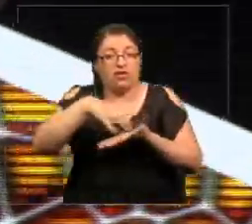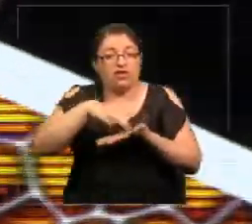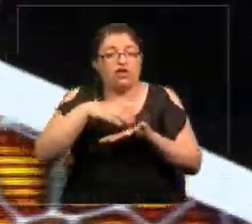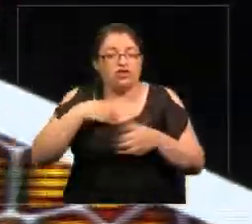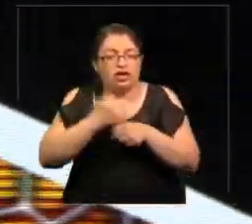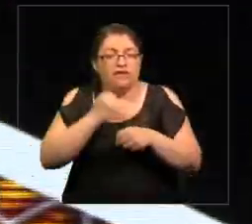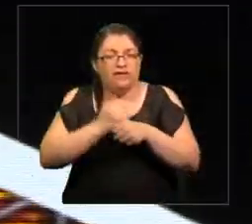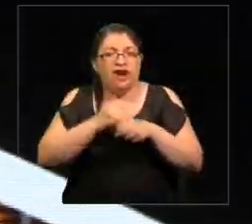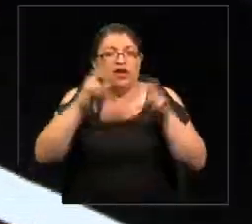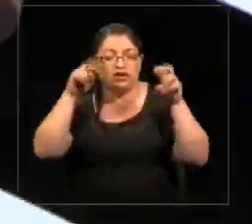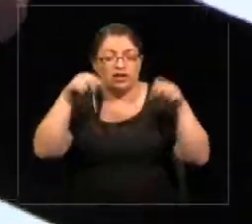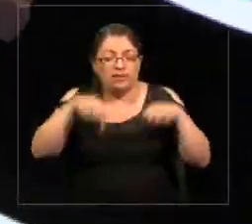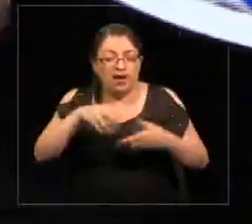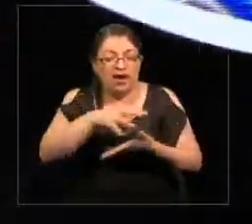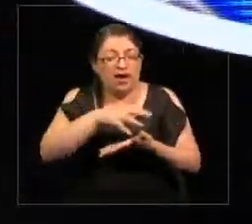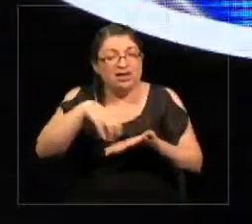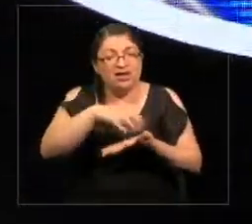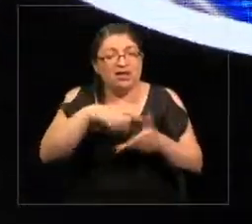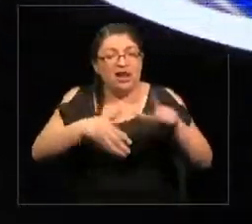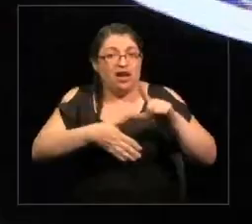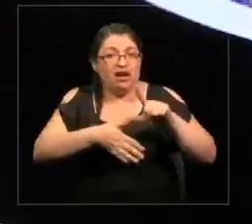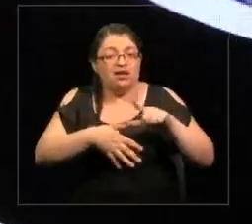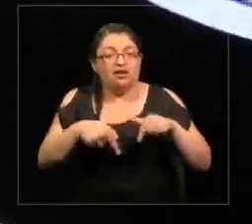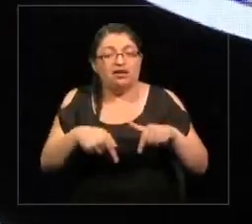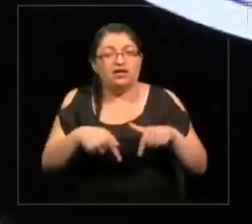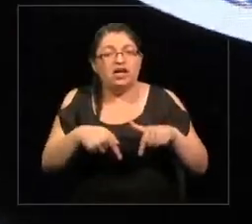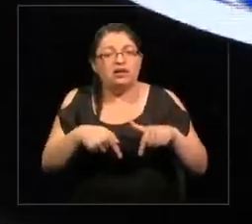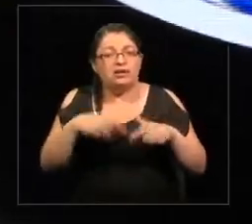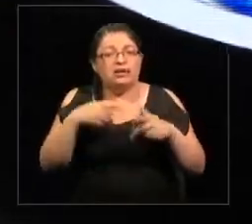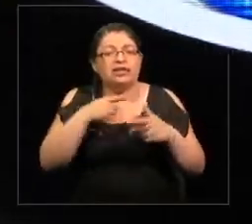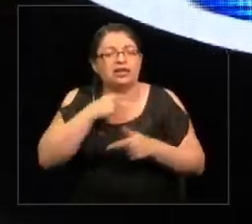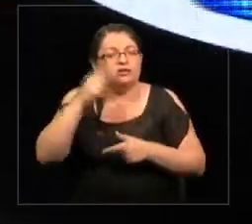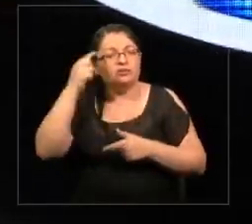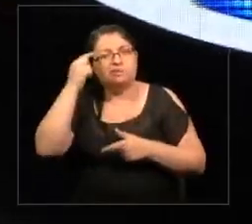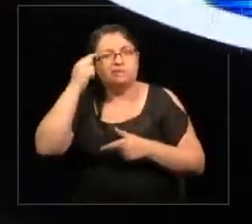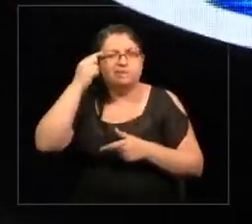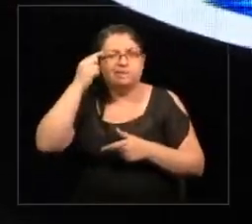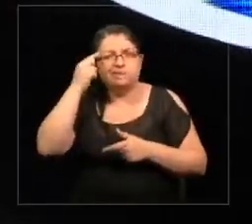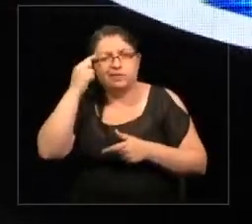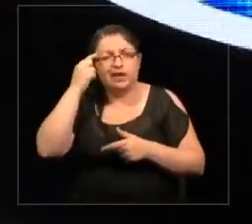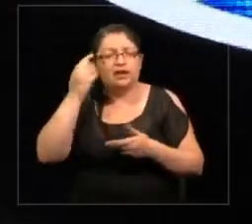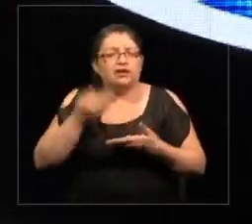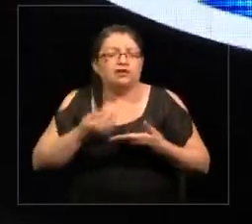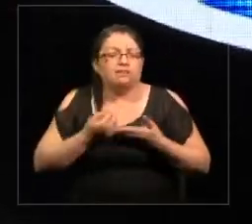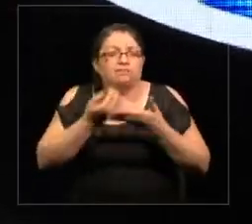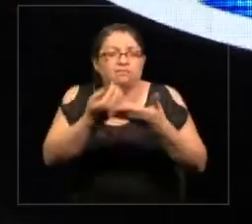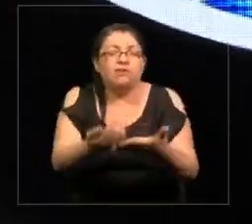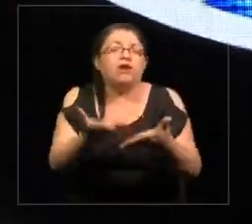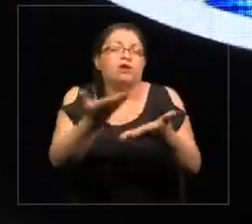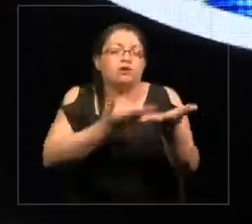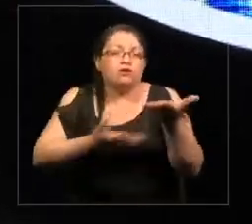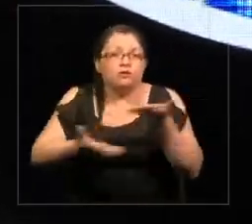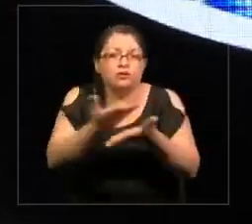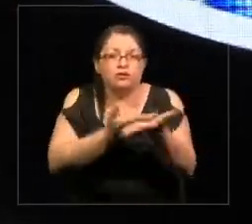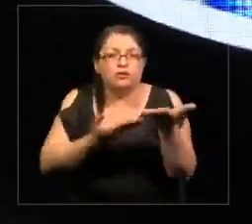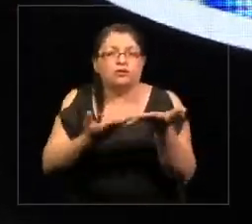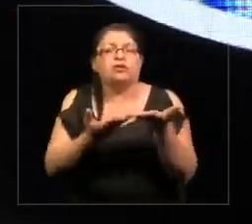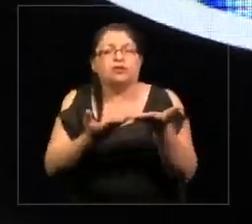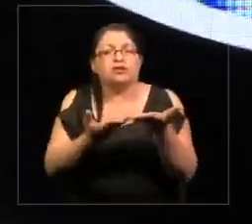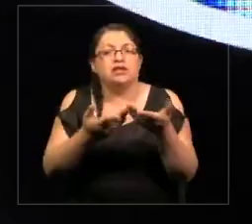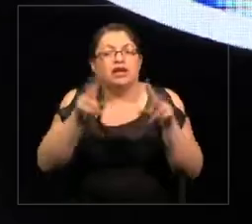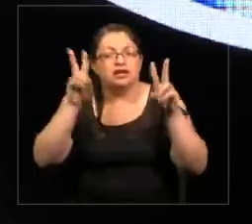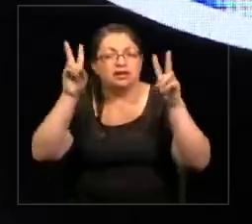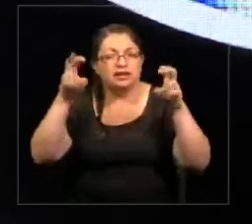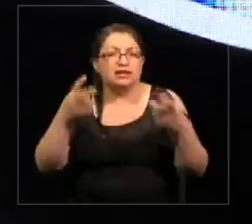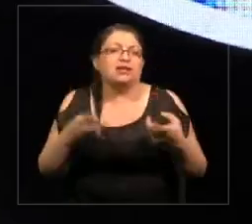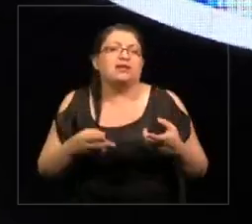temas de ciudad en latinoamérica y reflexionar con compartir proponerles una reflexión acerca de este